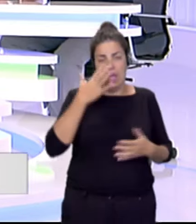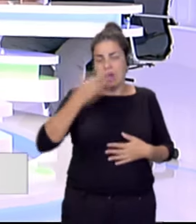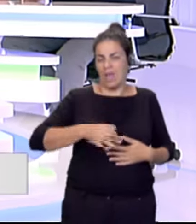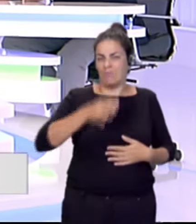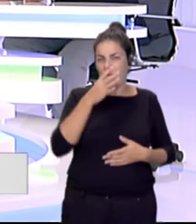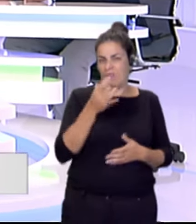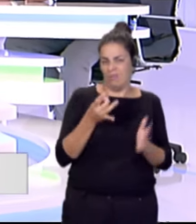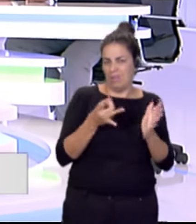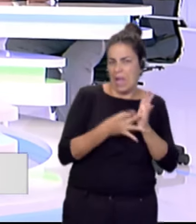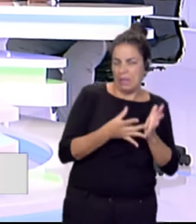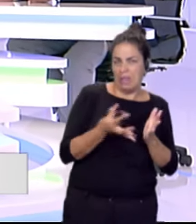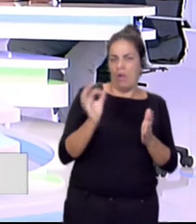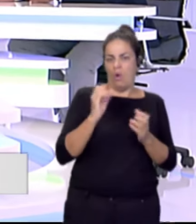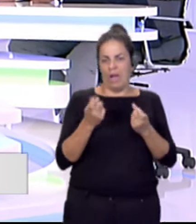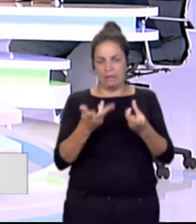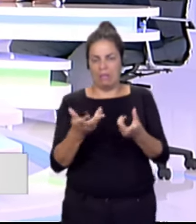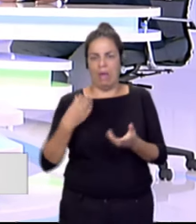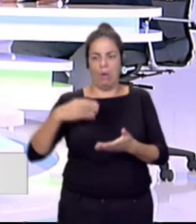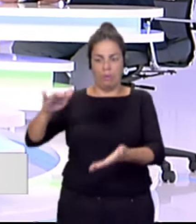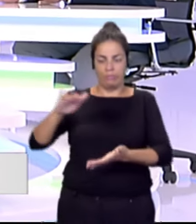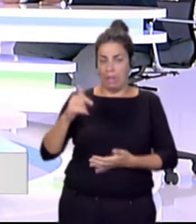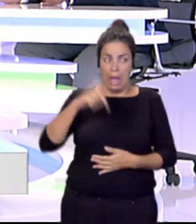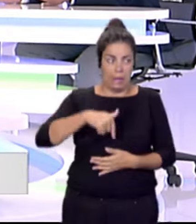aquí cumplieron las expectativas?